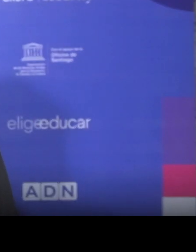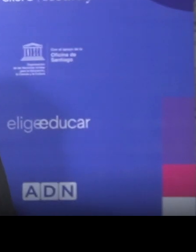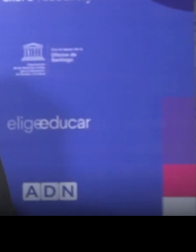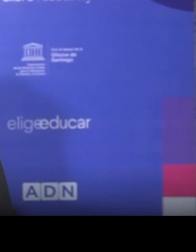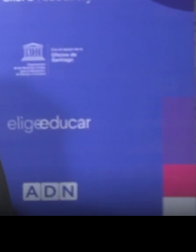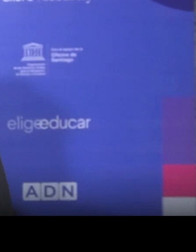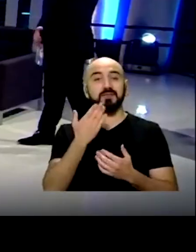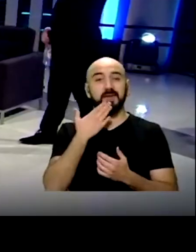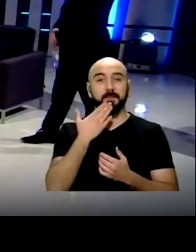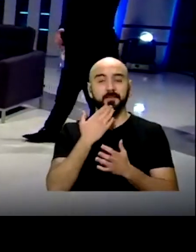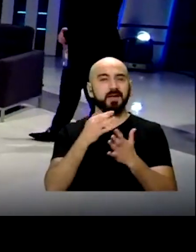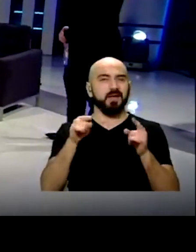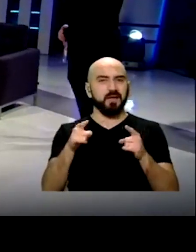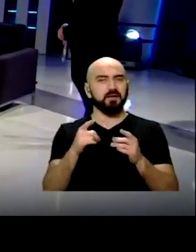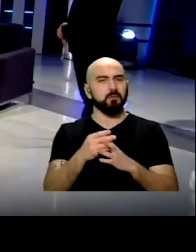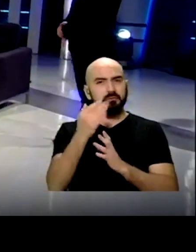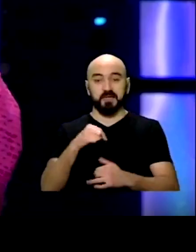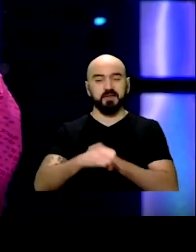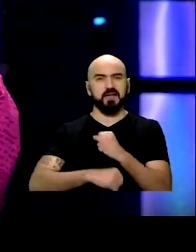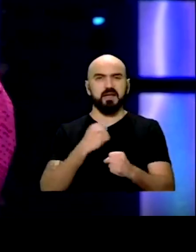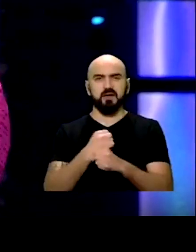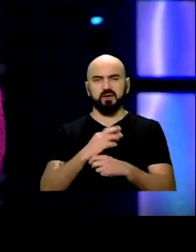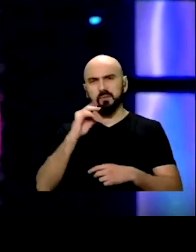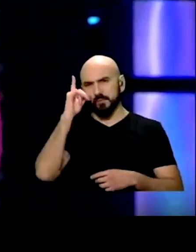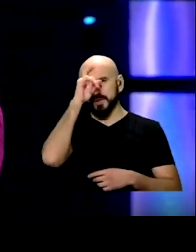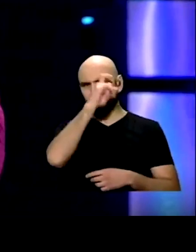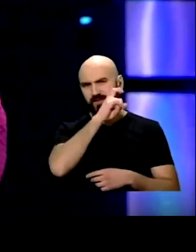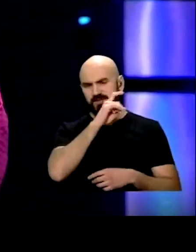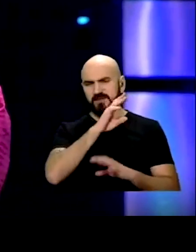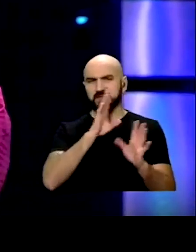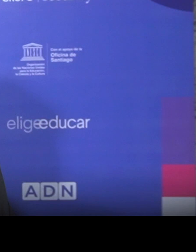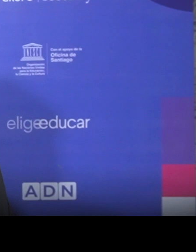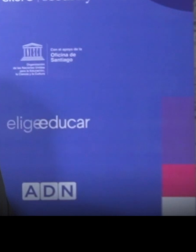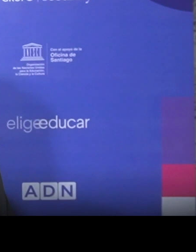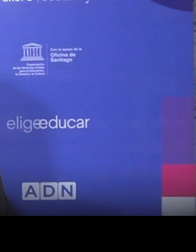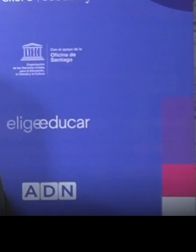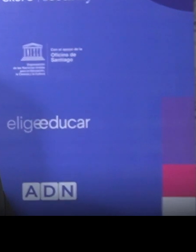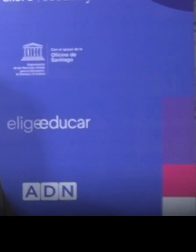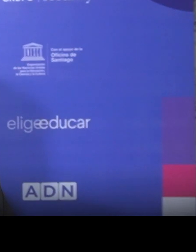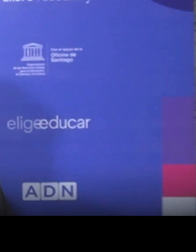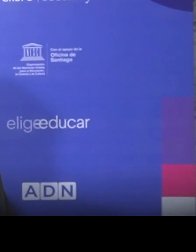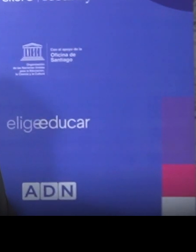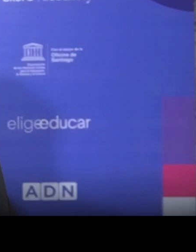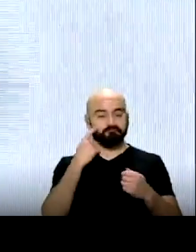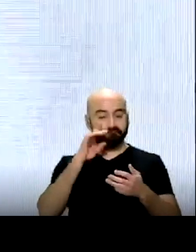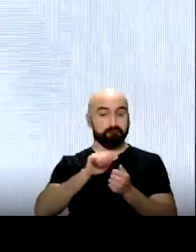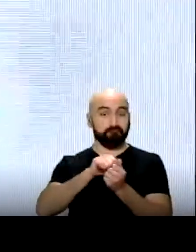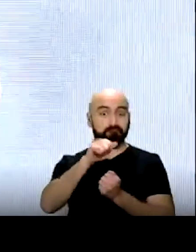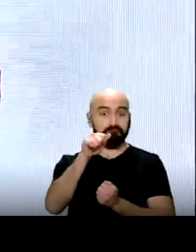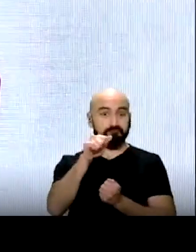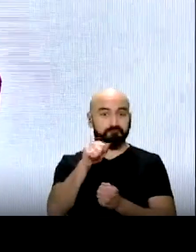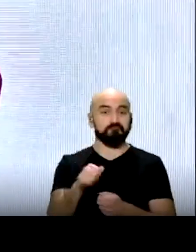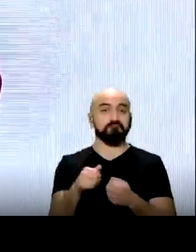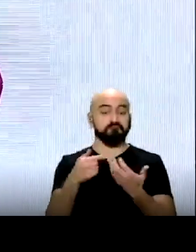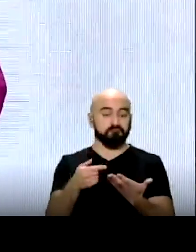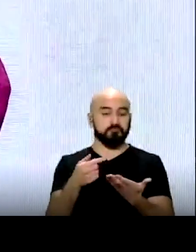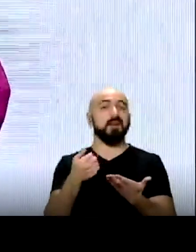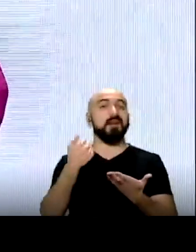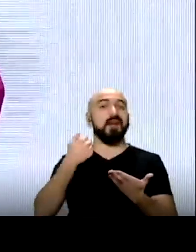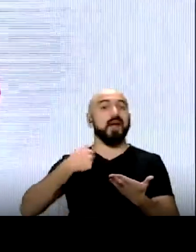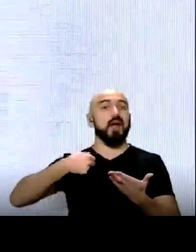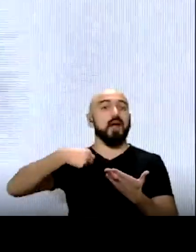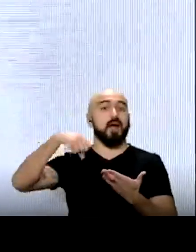es importante poder reconocer la labor que hemos tenido los docentes, porque no ha sido fácil. El ganador